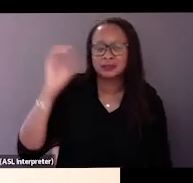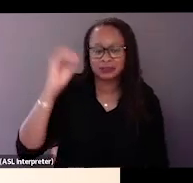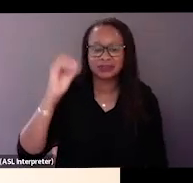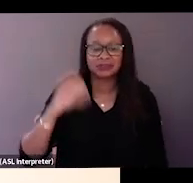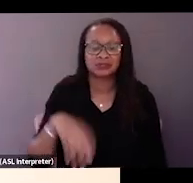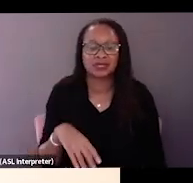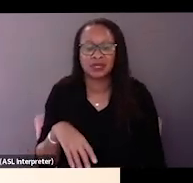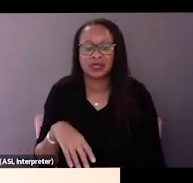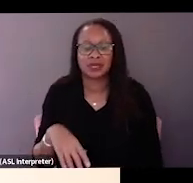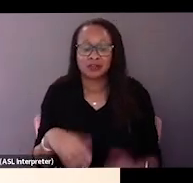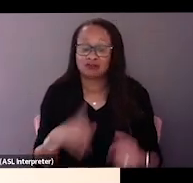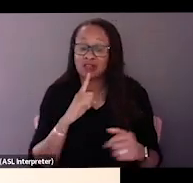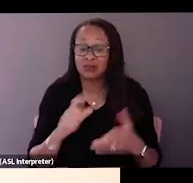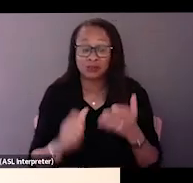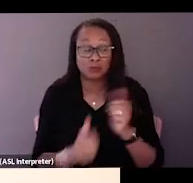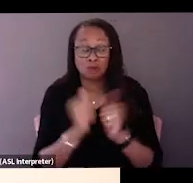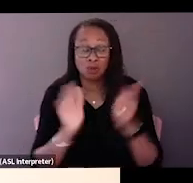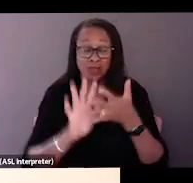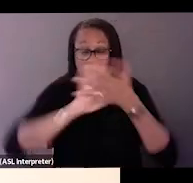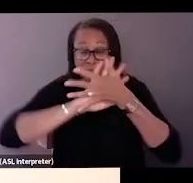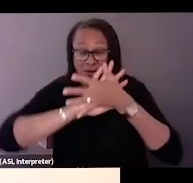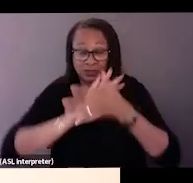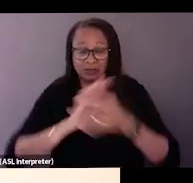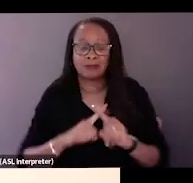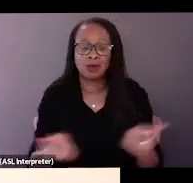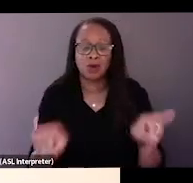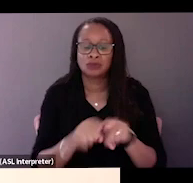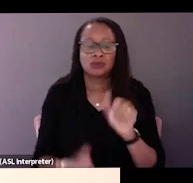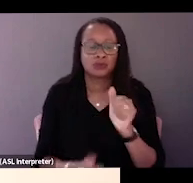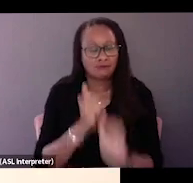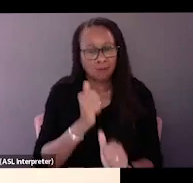Um, pues me perdí un poco,